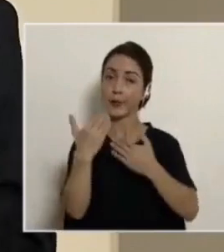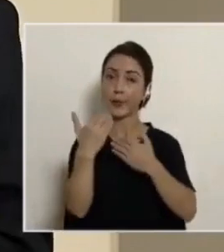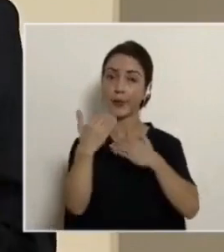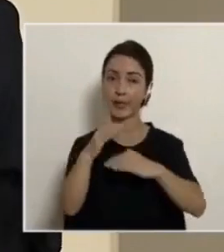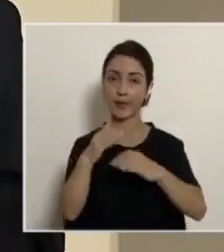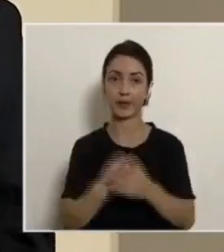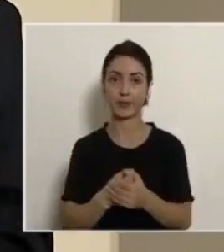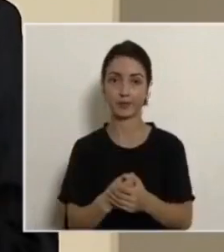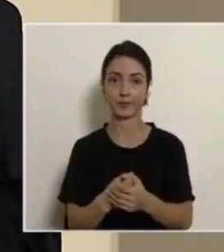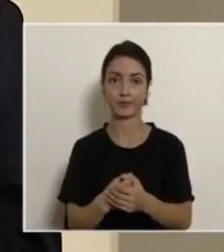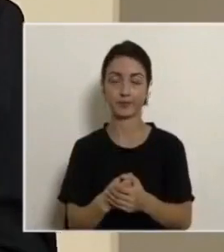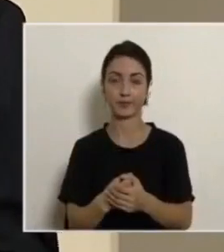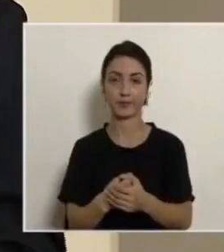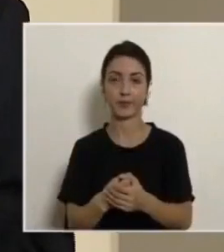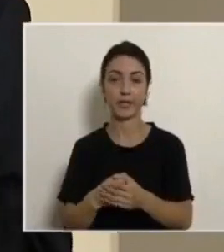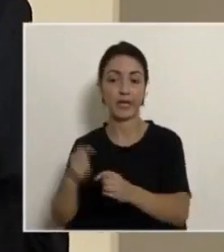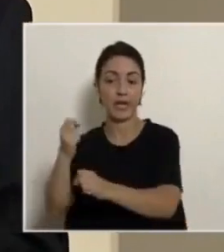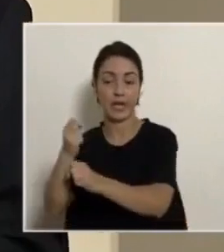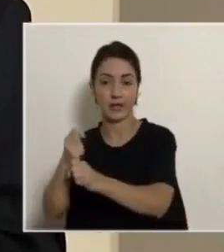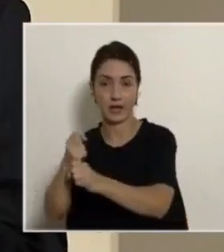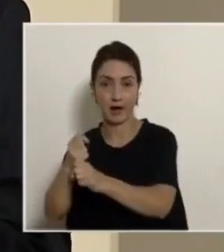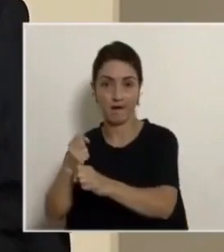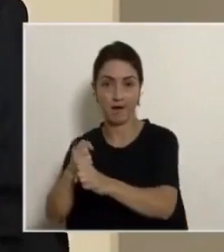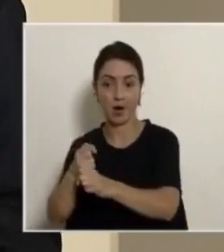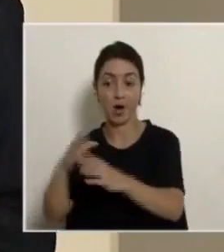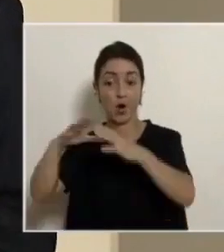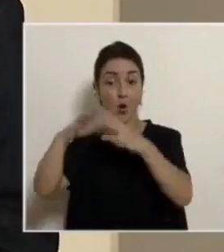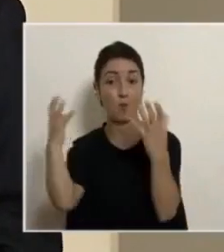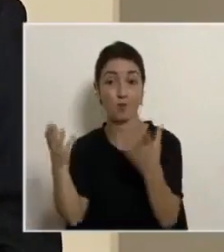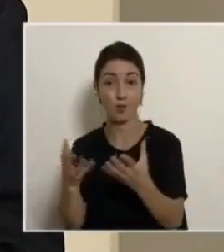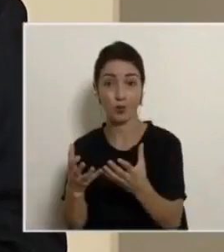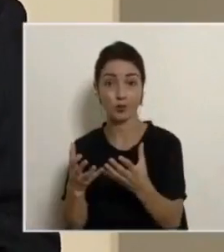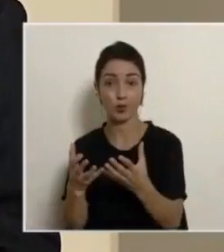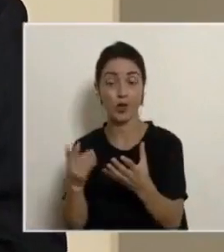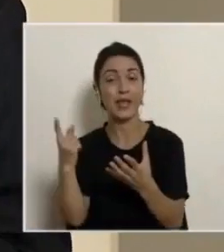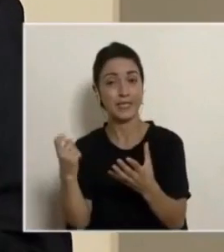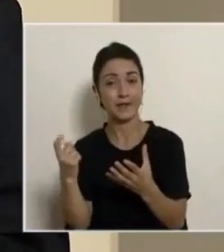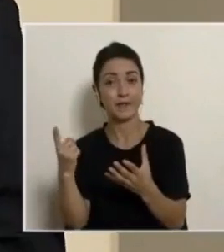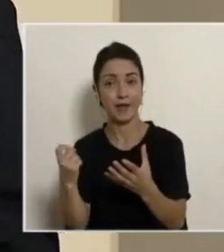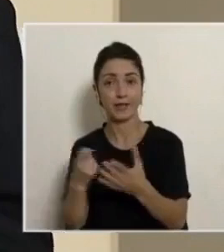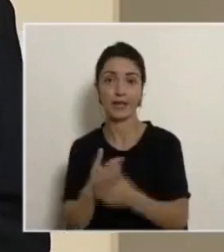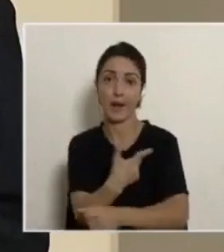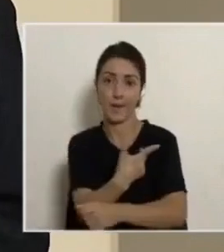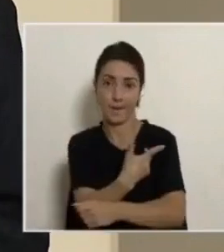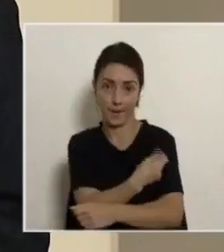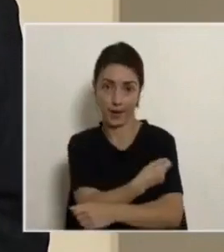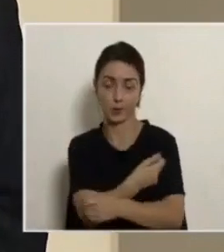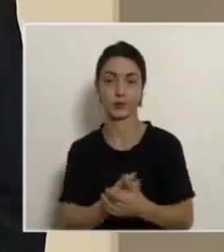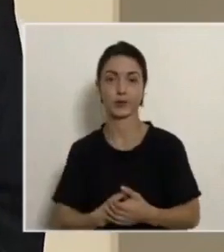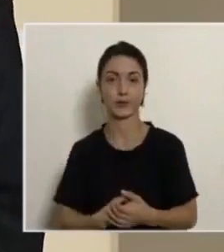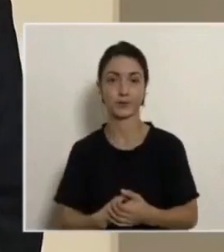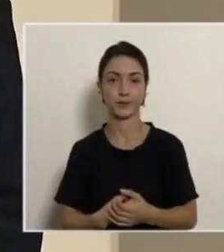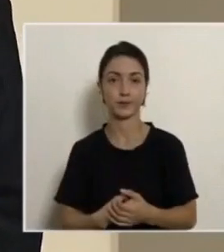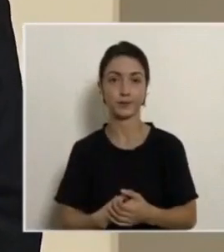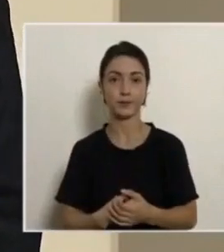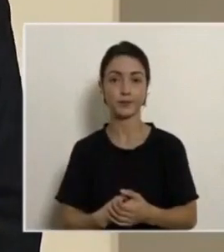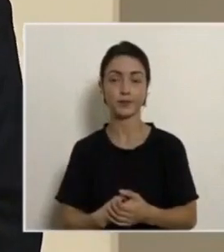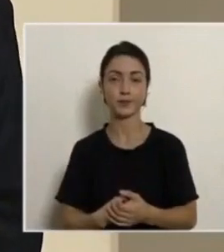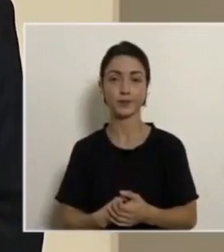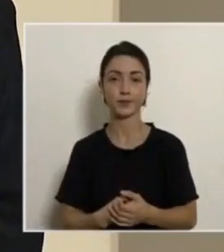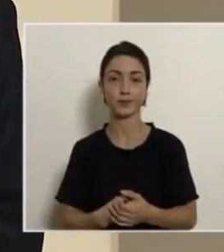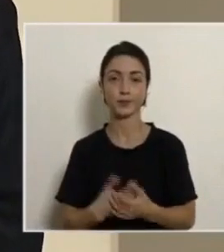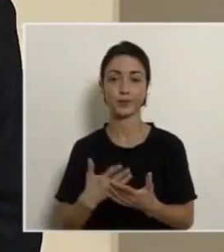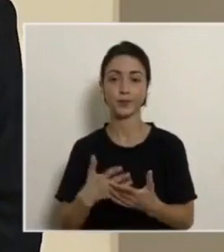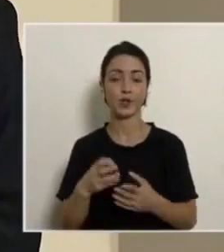el límite de la capacidad de producción frente a un mundo que le hacen falta vacunas. En cuanto a lo de